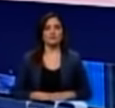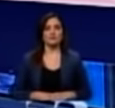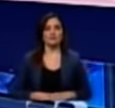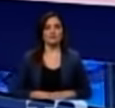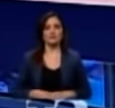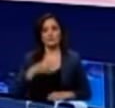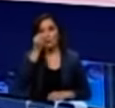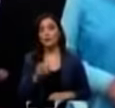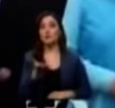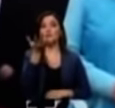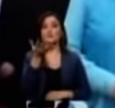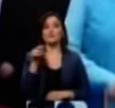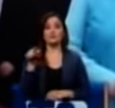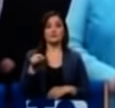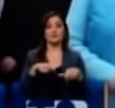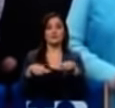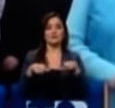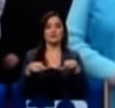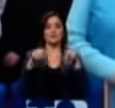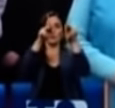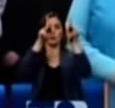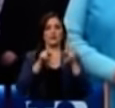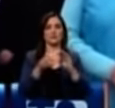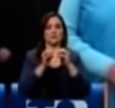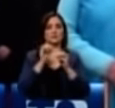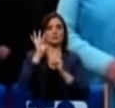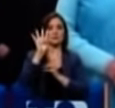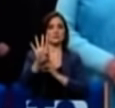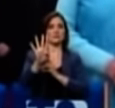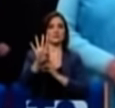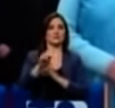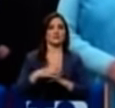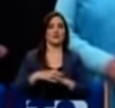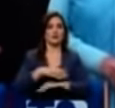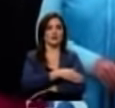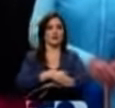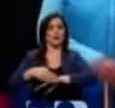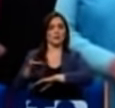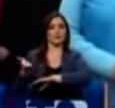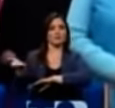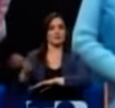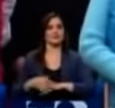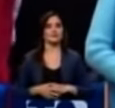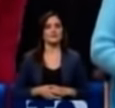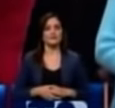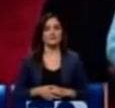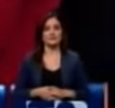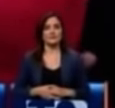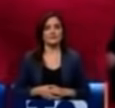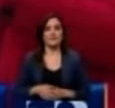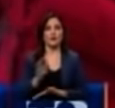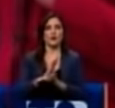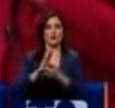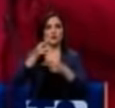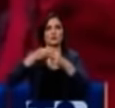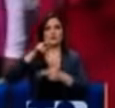¿Qué tal? Muy buenos días. Estamos a la altura del puente 4 en la autopista General Rumiñahui con los moradores del barrio Los Álamos.